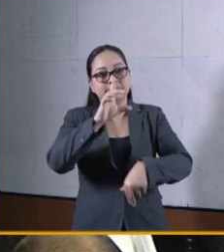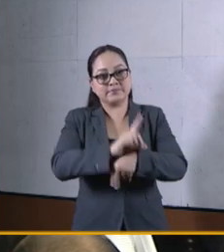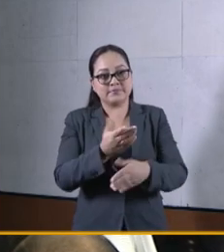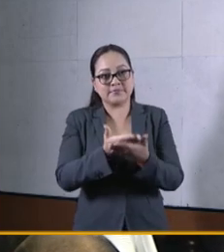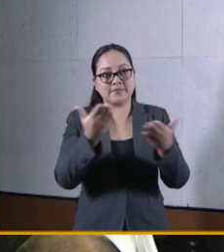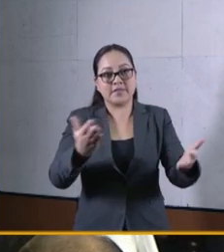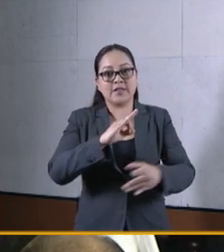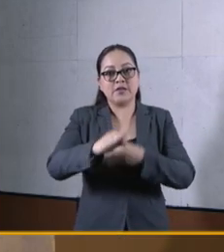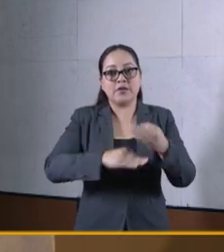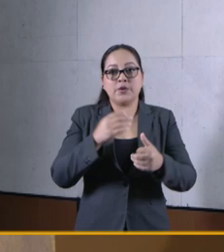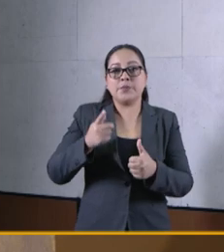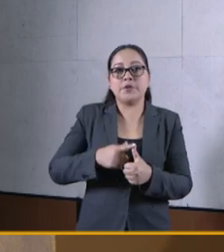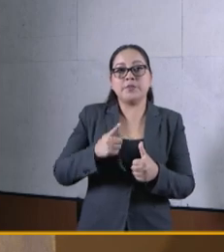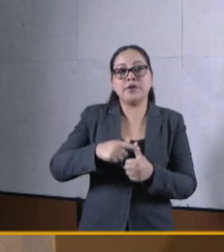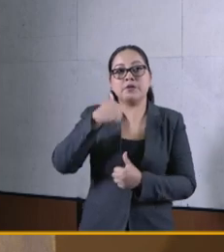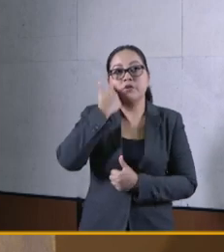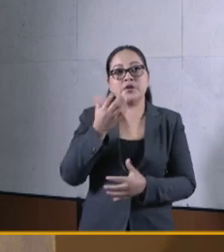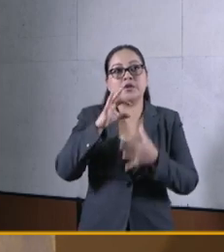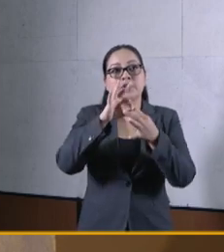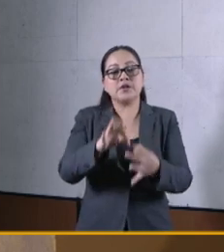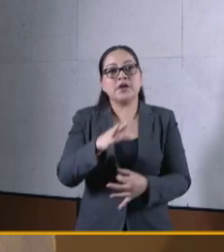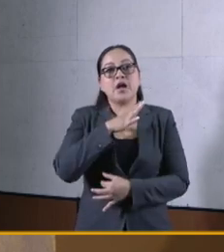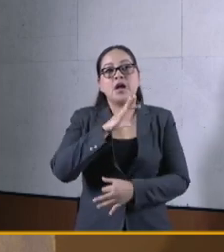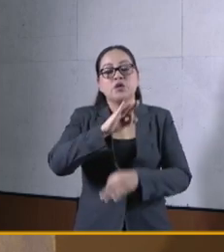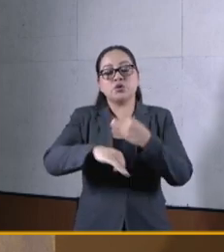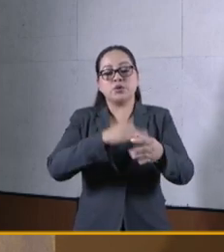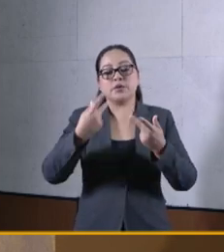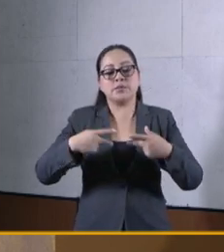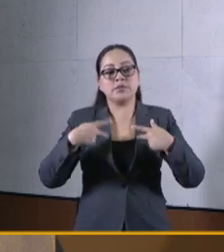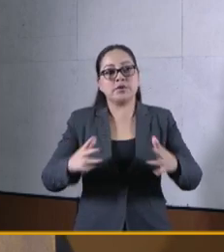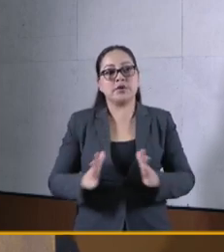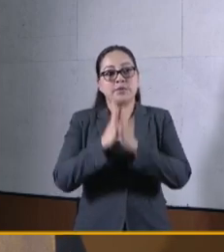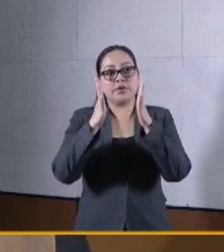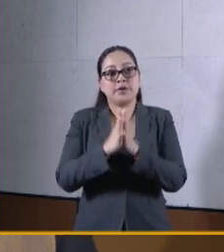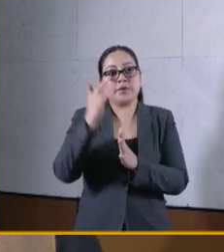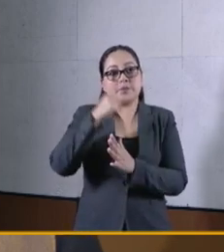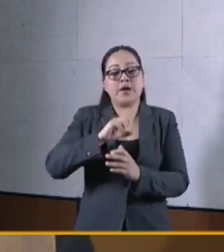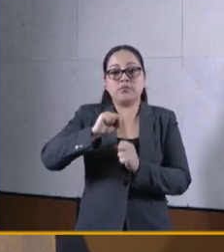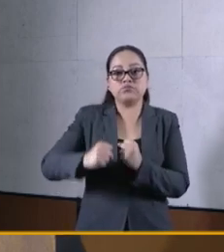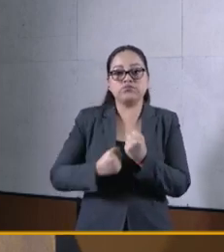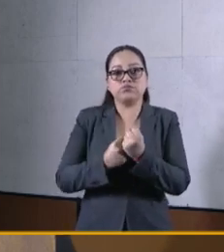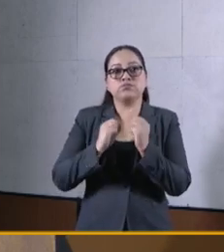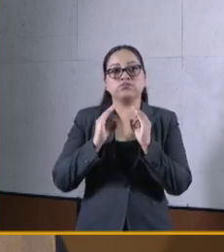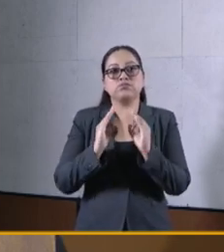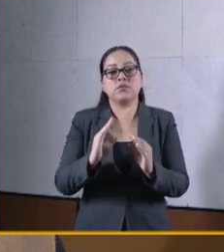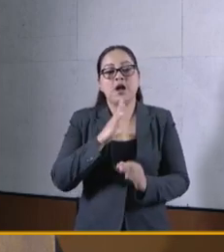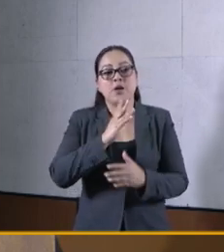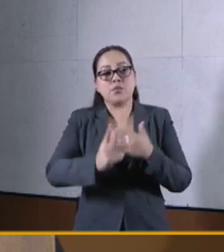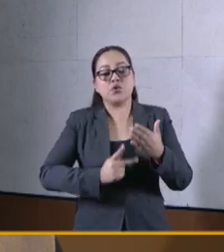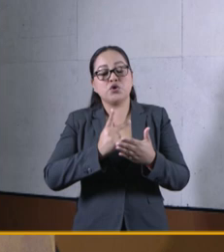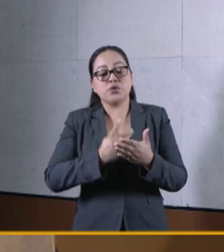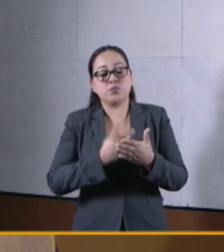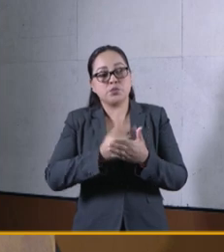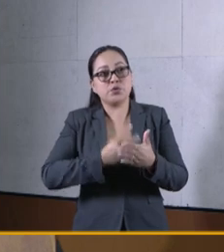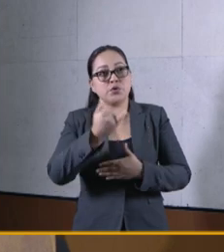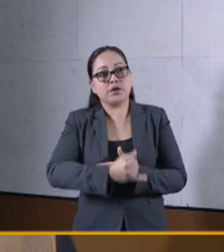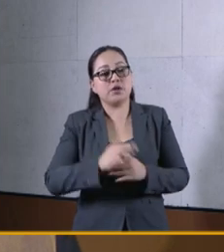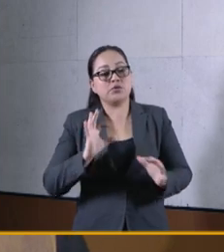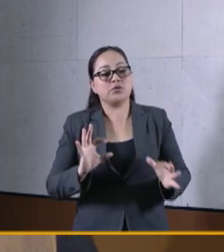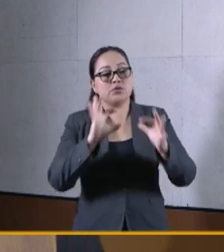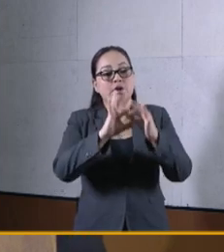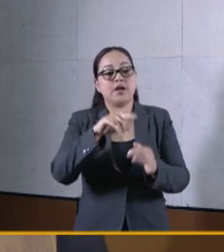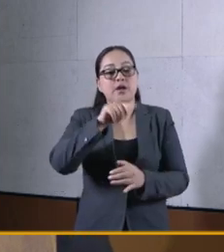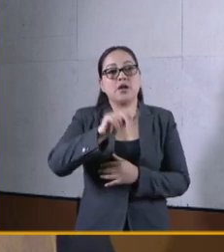este sincero discurso enalteciendo a todos los involucrados en la consolidación el gran proyecto educativo que es la unam